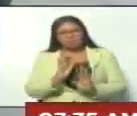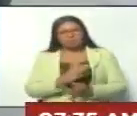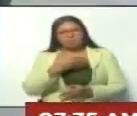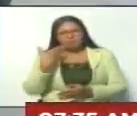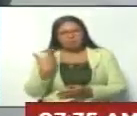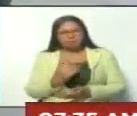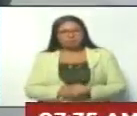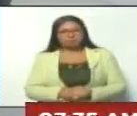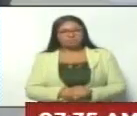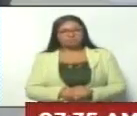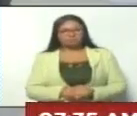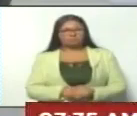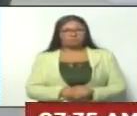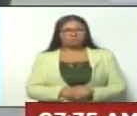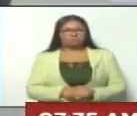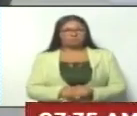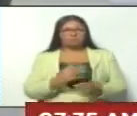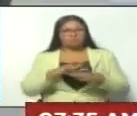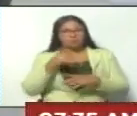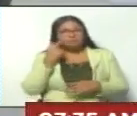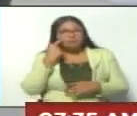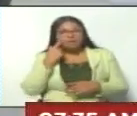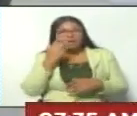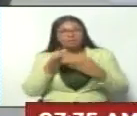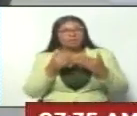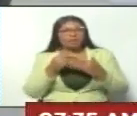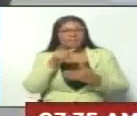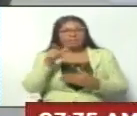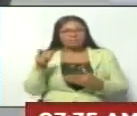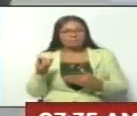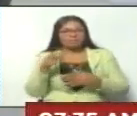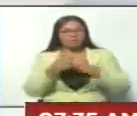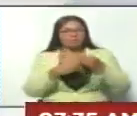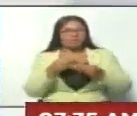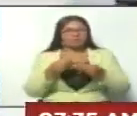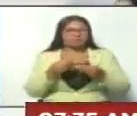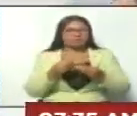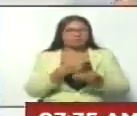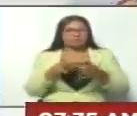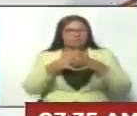propuesta es para que esté en el estado de Yaracuy, porque fíjate que incluso las personas que practican el culto,